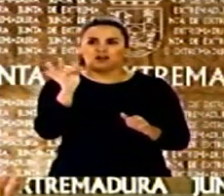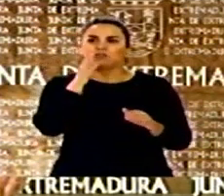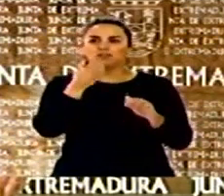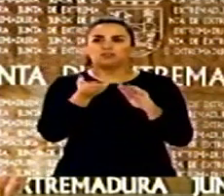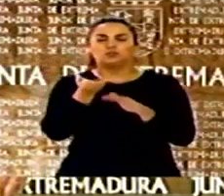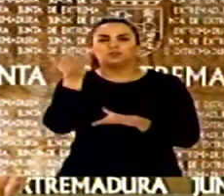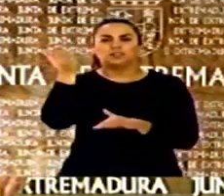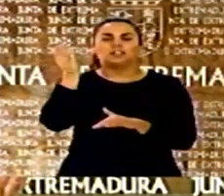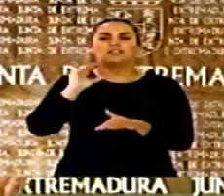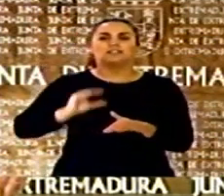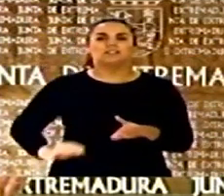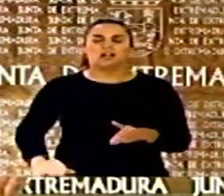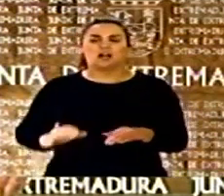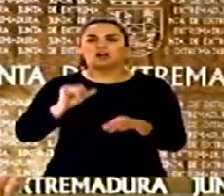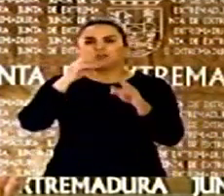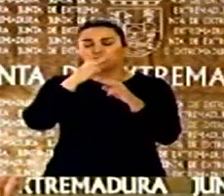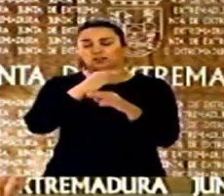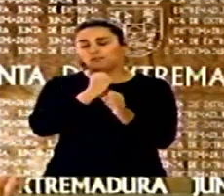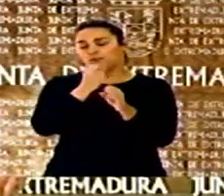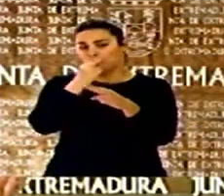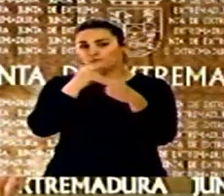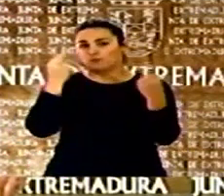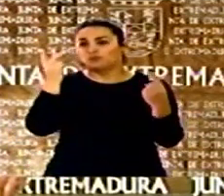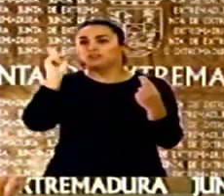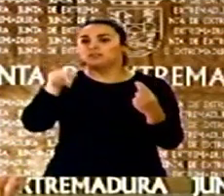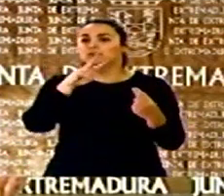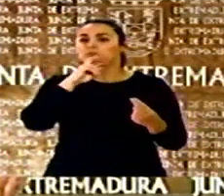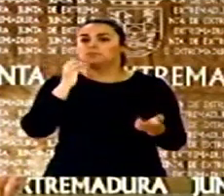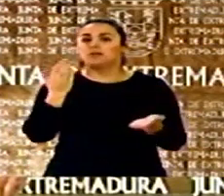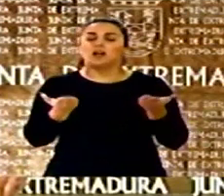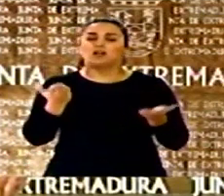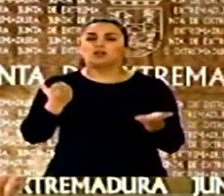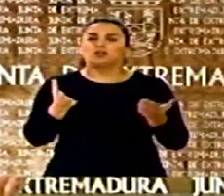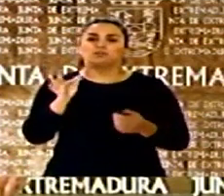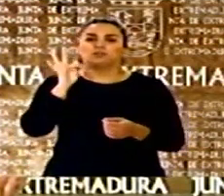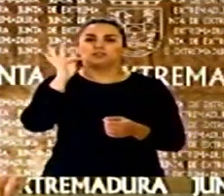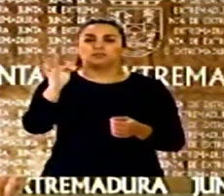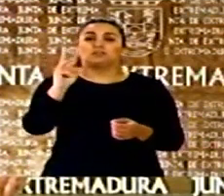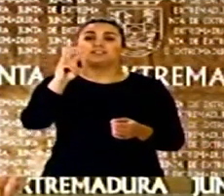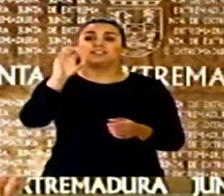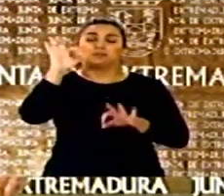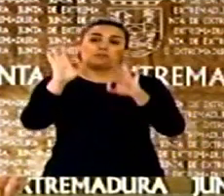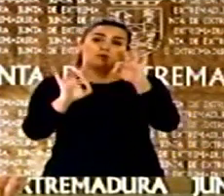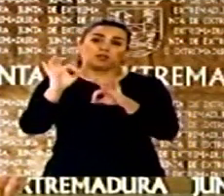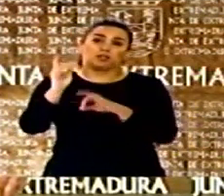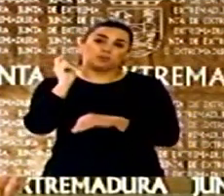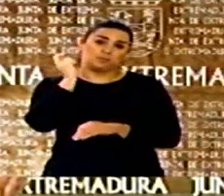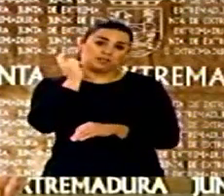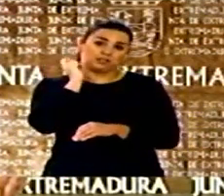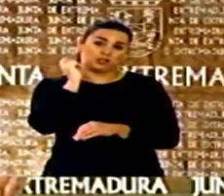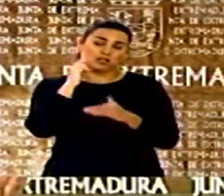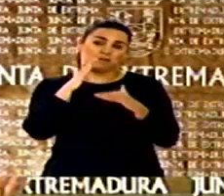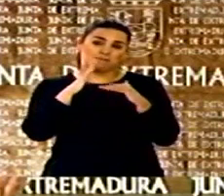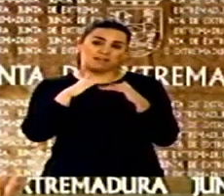que más temprano que tarde pueda ser una realidad. Valoro muy positivamente la subida del salario mínimo